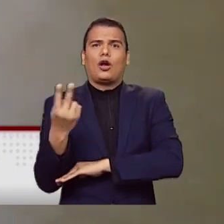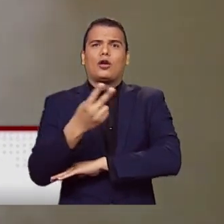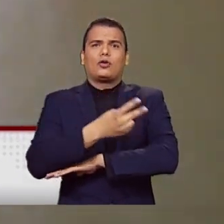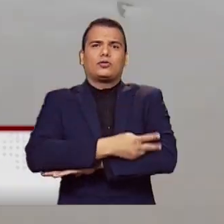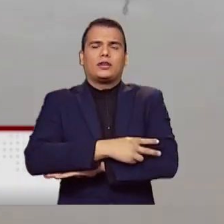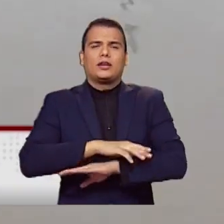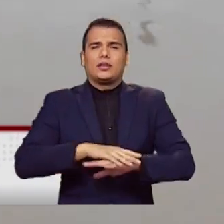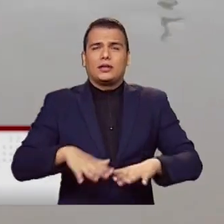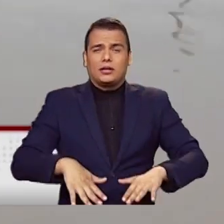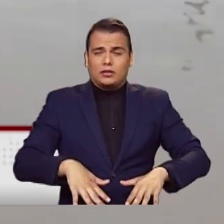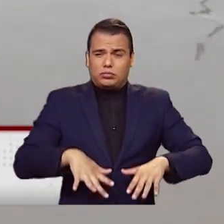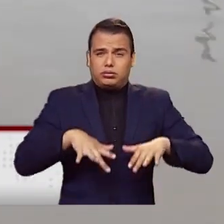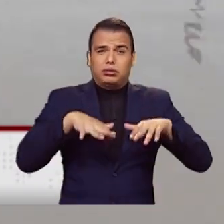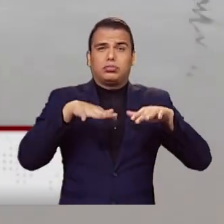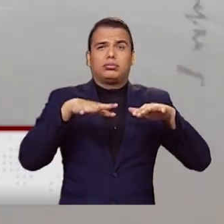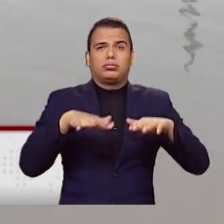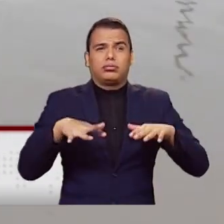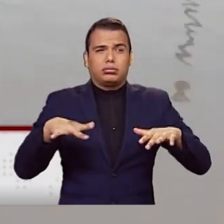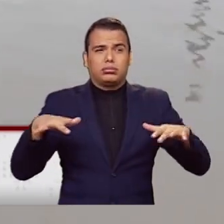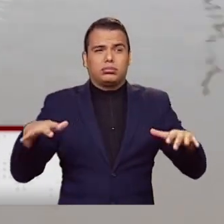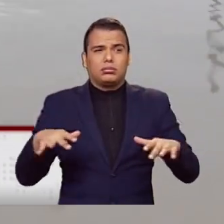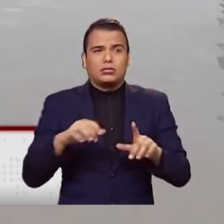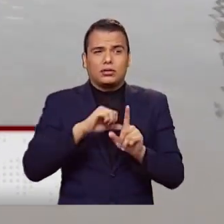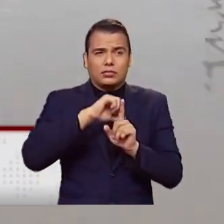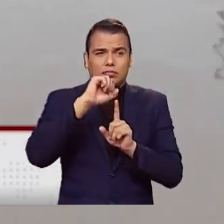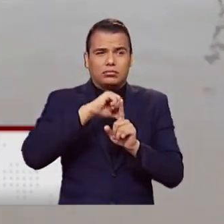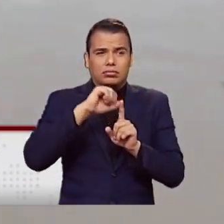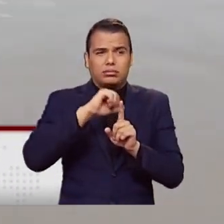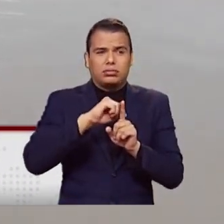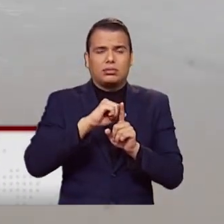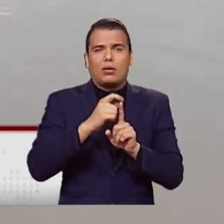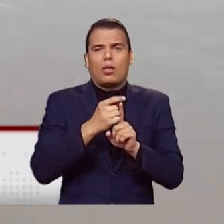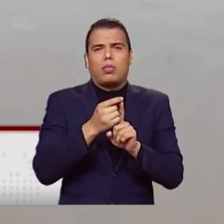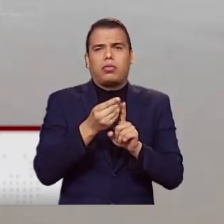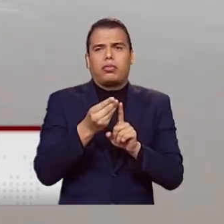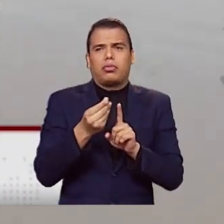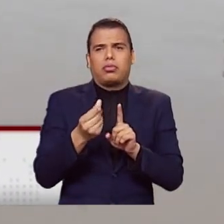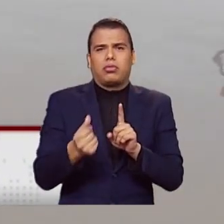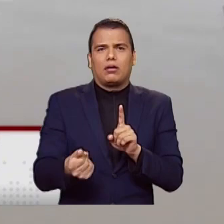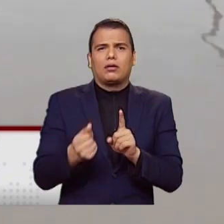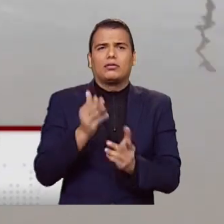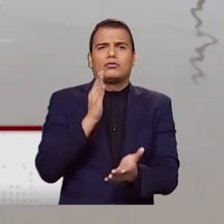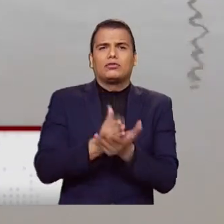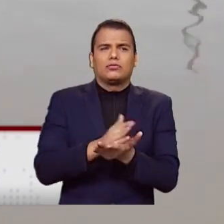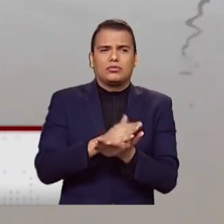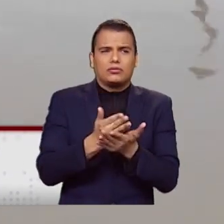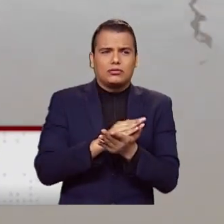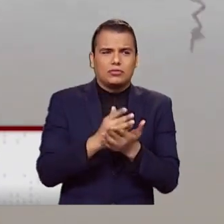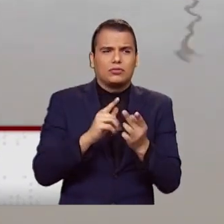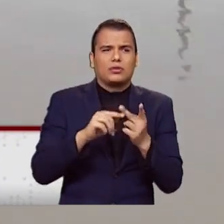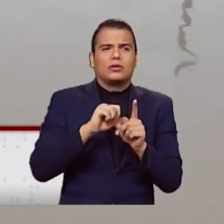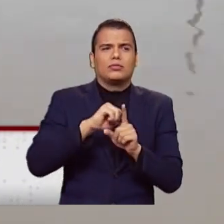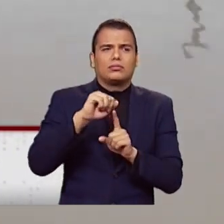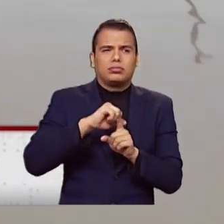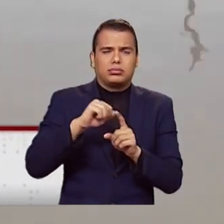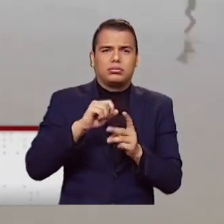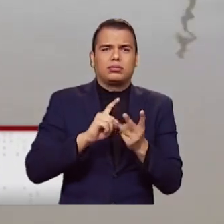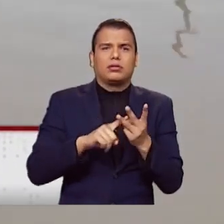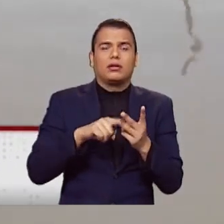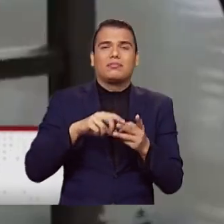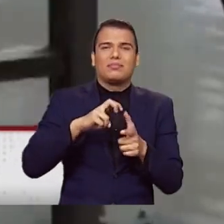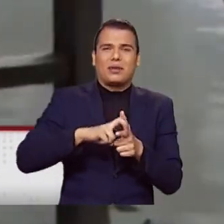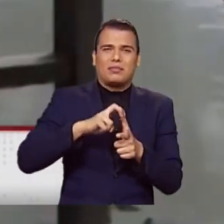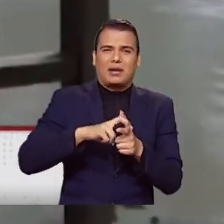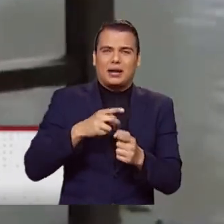inundación, las mazorcas, los granitos se chultan. La yuca, el maíz, la papachina, todo eso se afecta